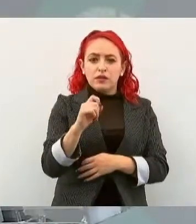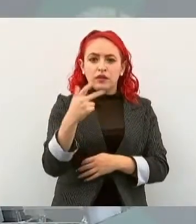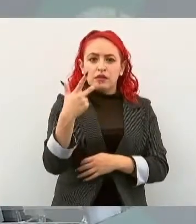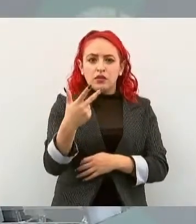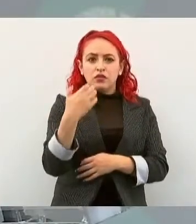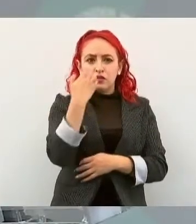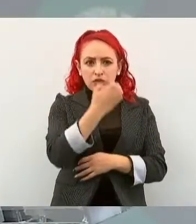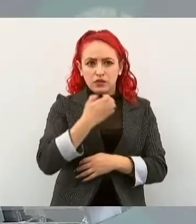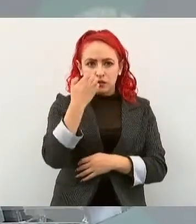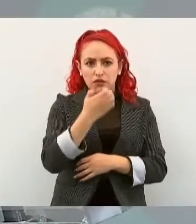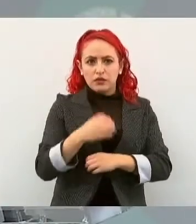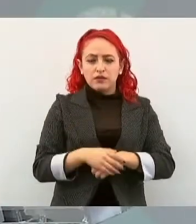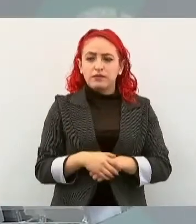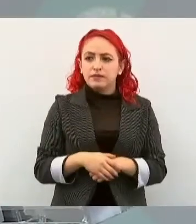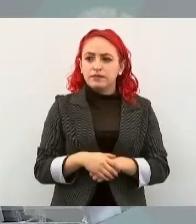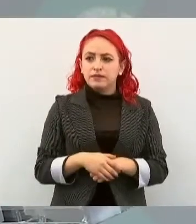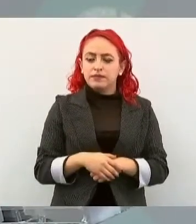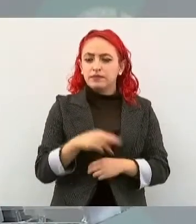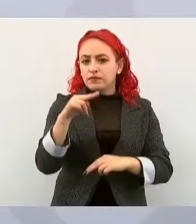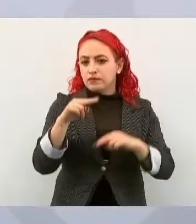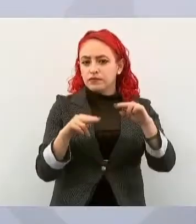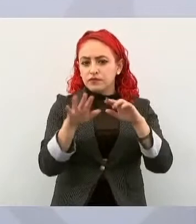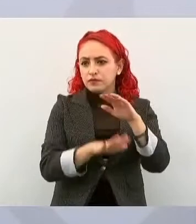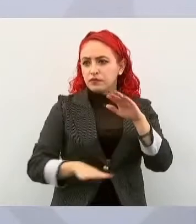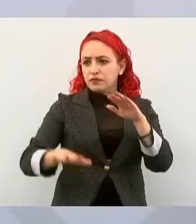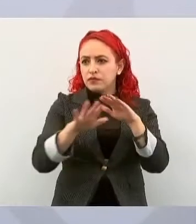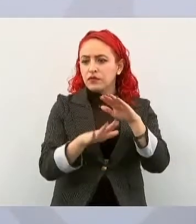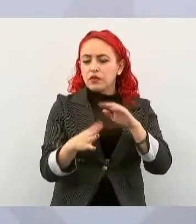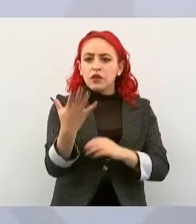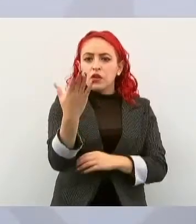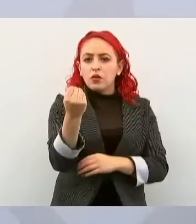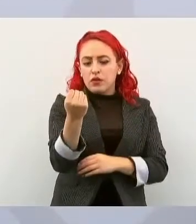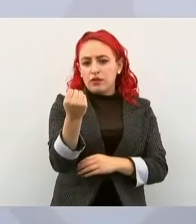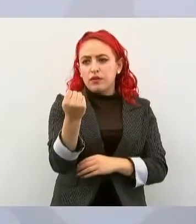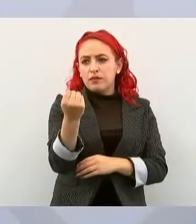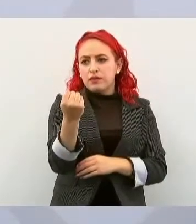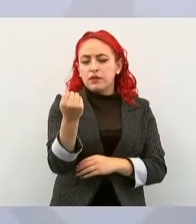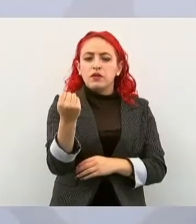9,428 escuelas de nivel básico,